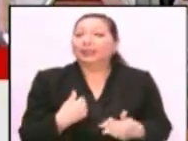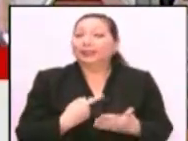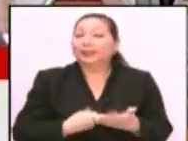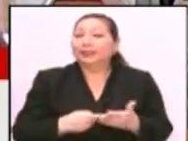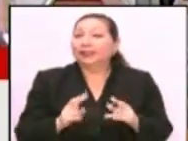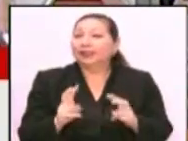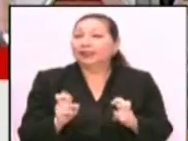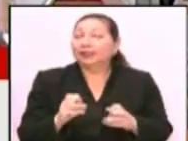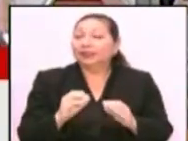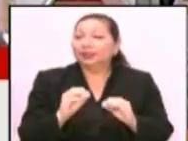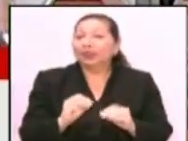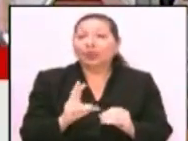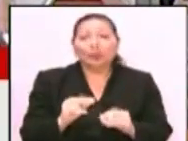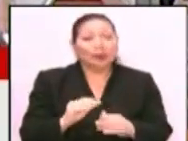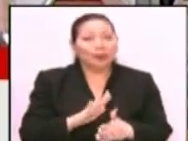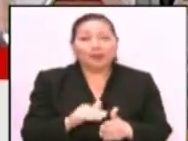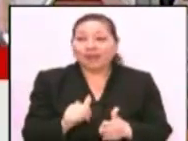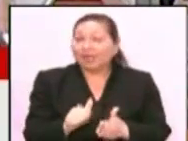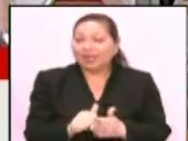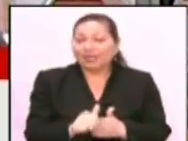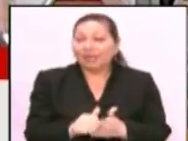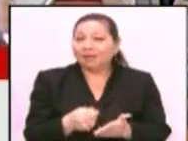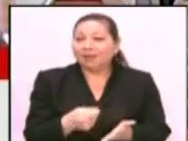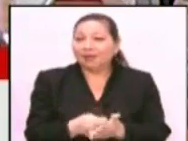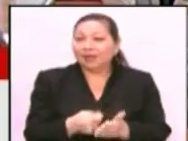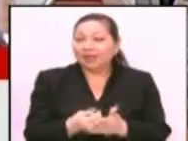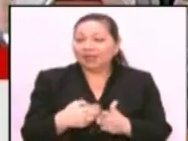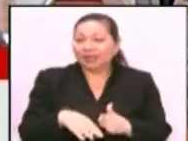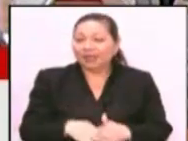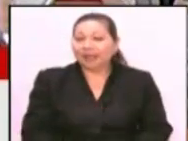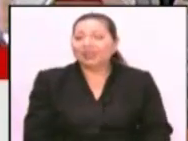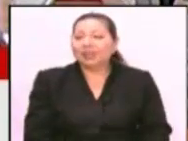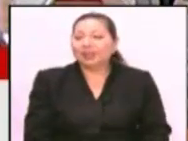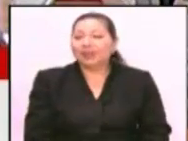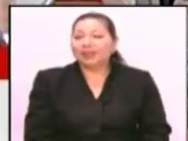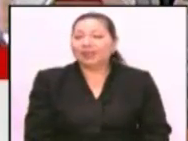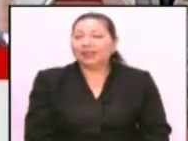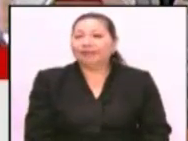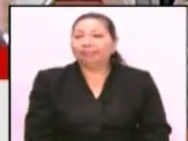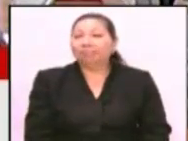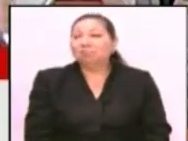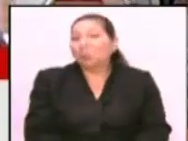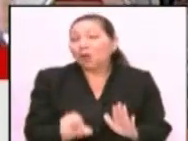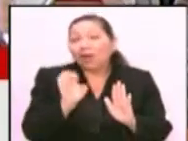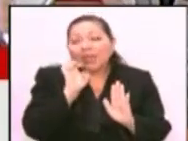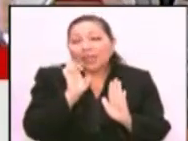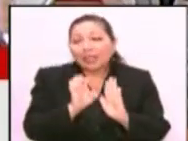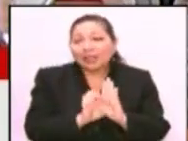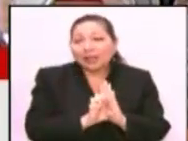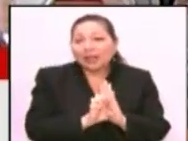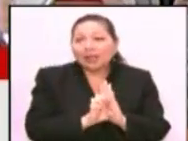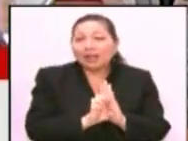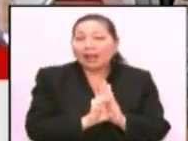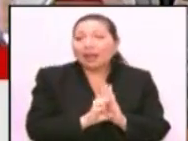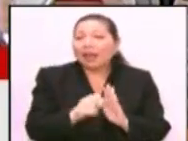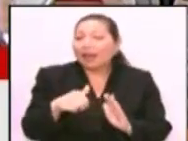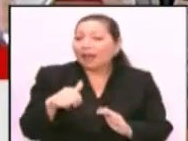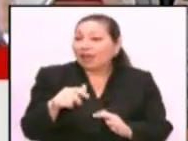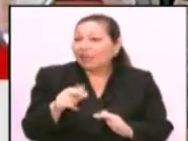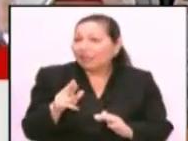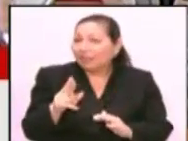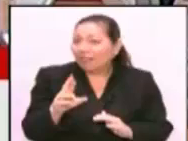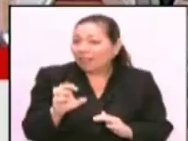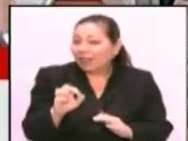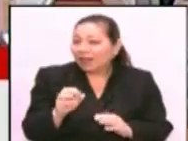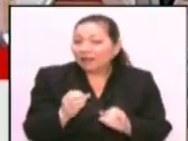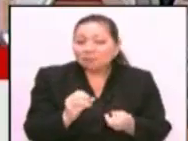a los temas de las instalaciones, no el tema del sueldo del interno, ¿no es cierto? Es, por ejemplo, el tema de los hangares que tenemos, que